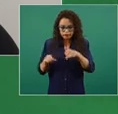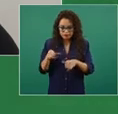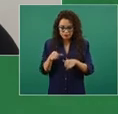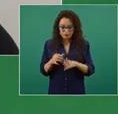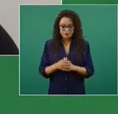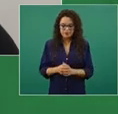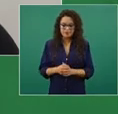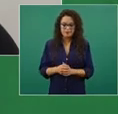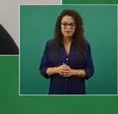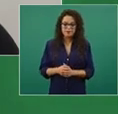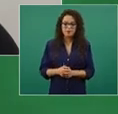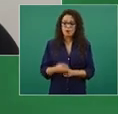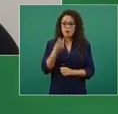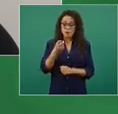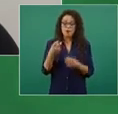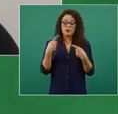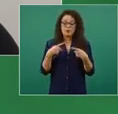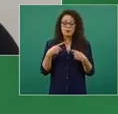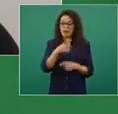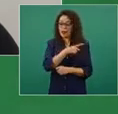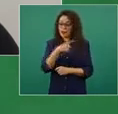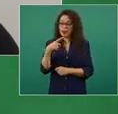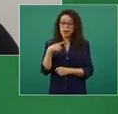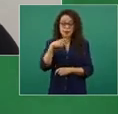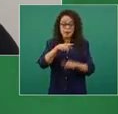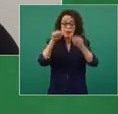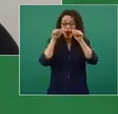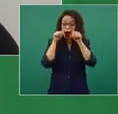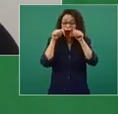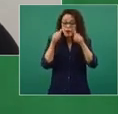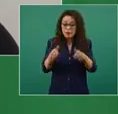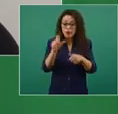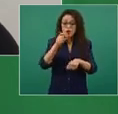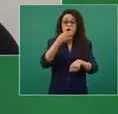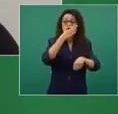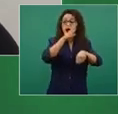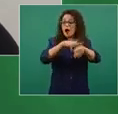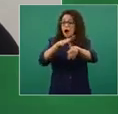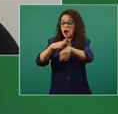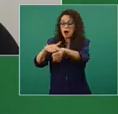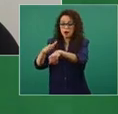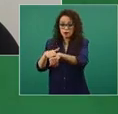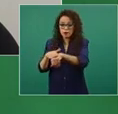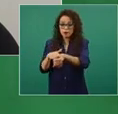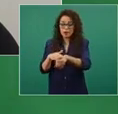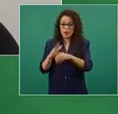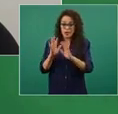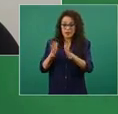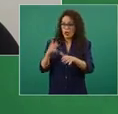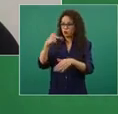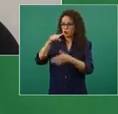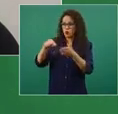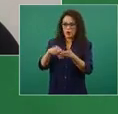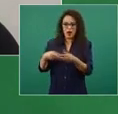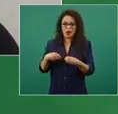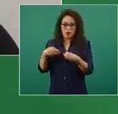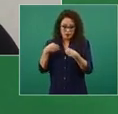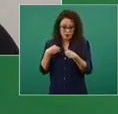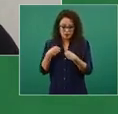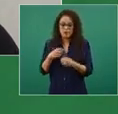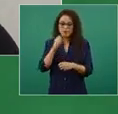población, mantengámonos atentos de las convocatorias que van a hacer en el nivel local, así como en su momento les